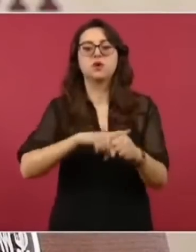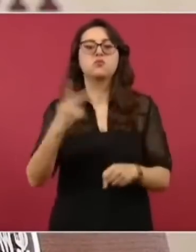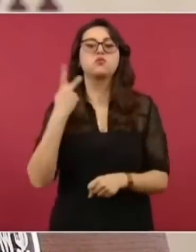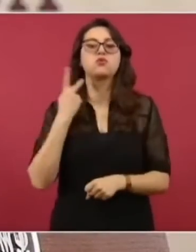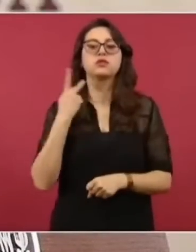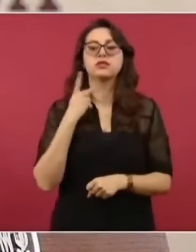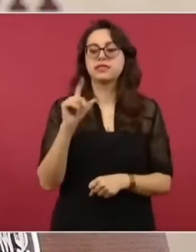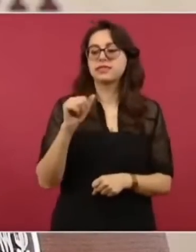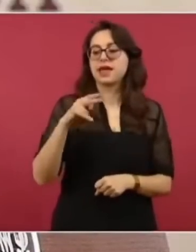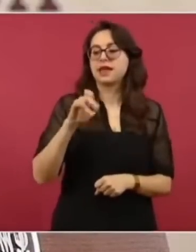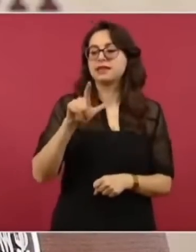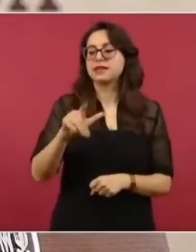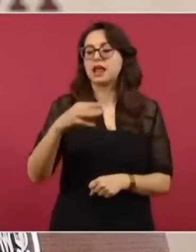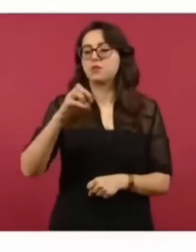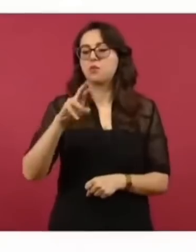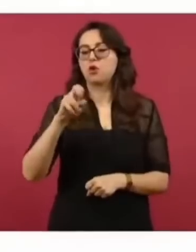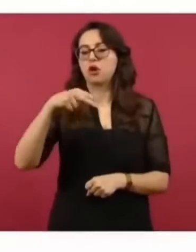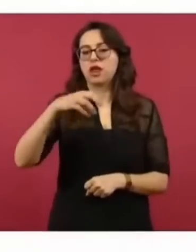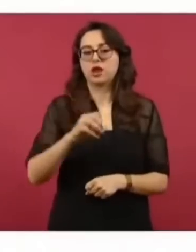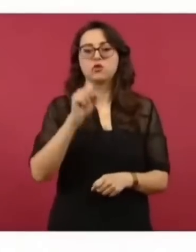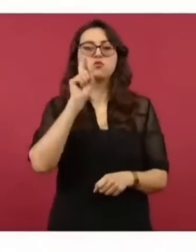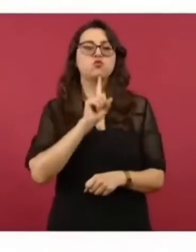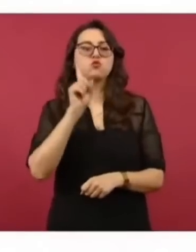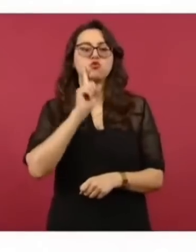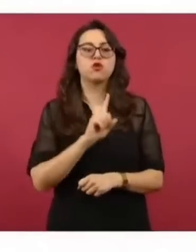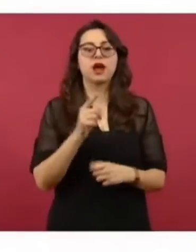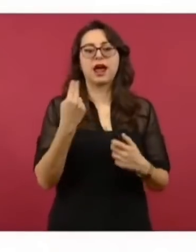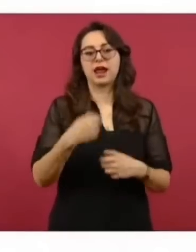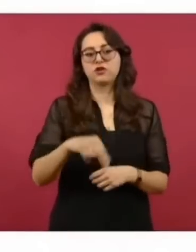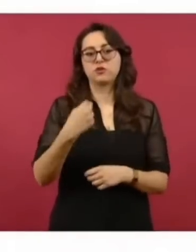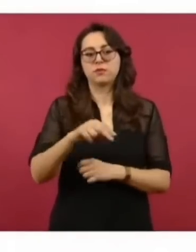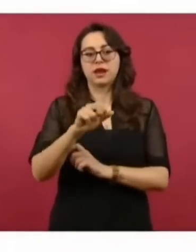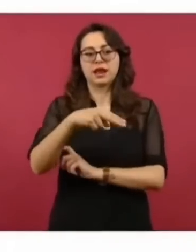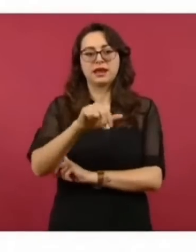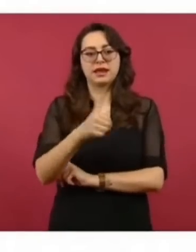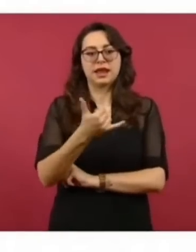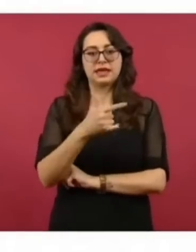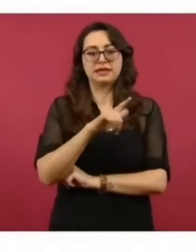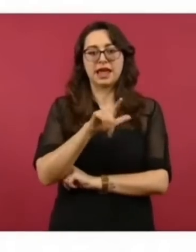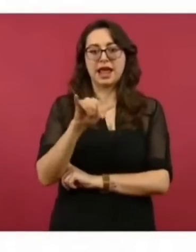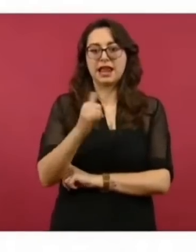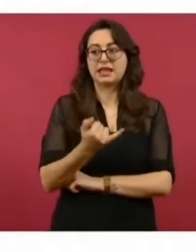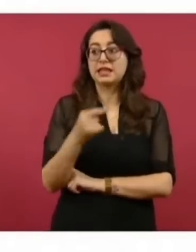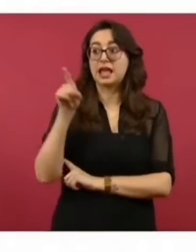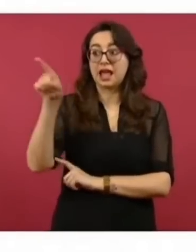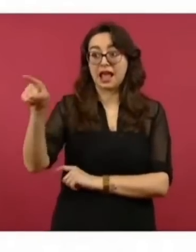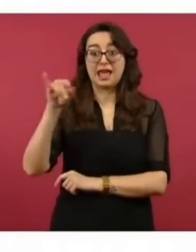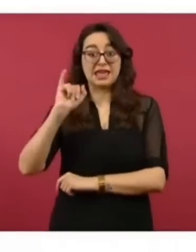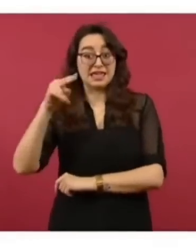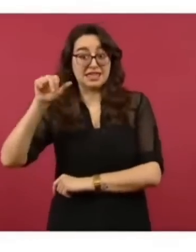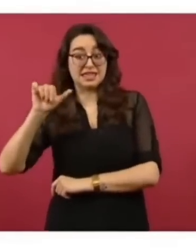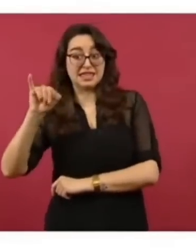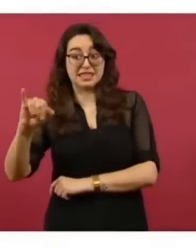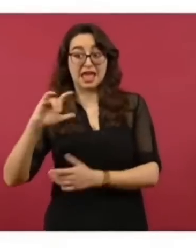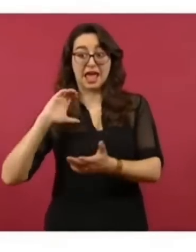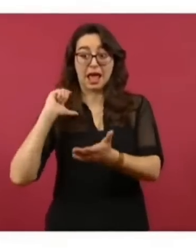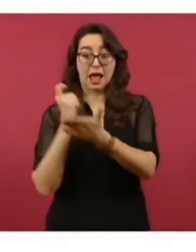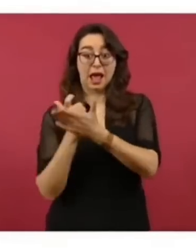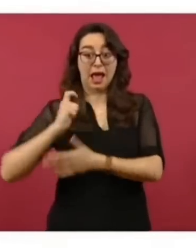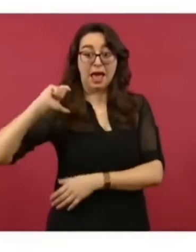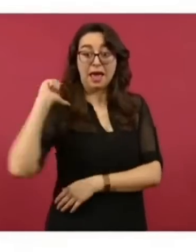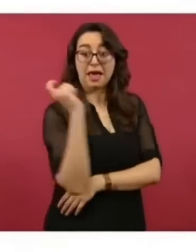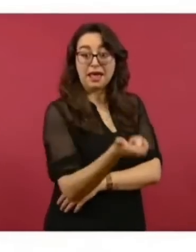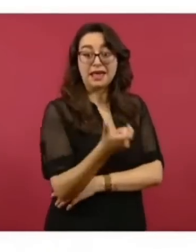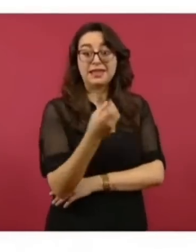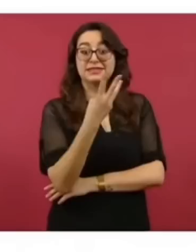quien entre sus filas está la reportera Nayeli Roldán, que recibió de esa institución un contrato por adjudicación directa por un monto de